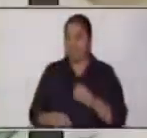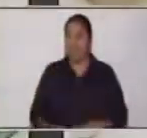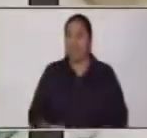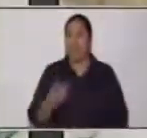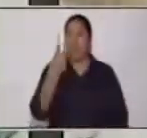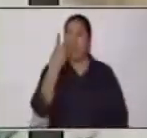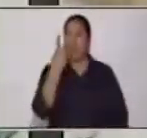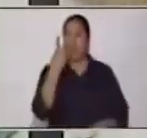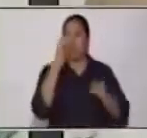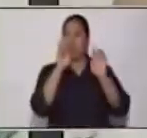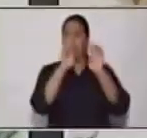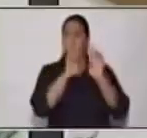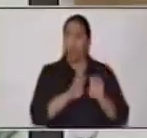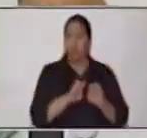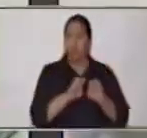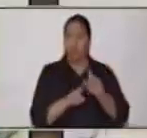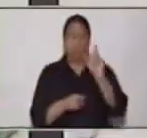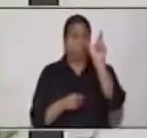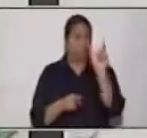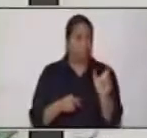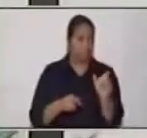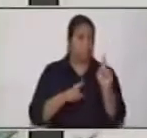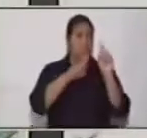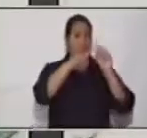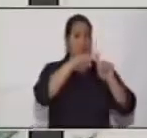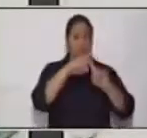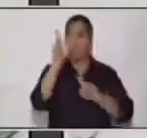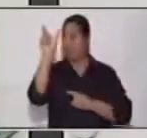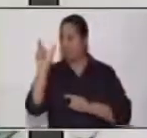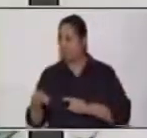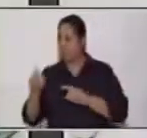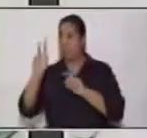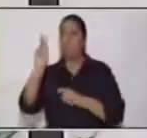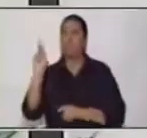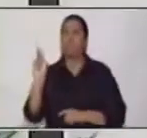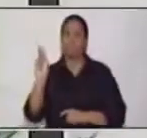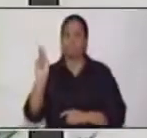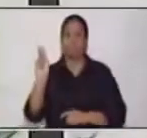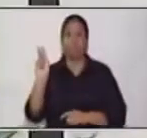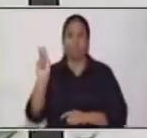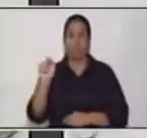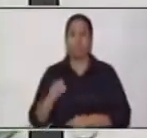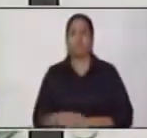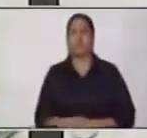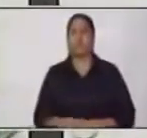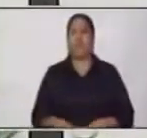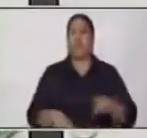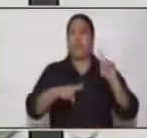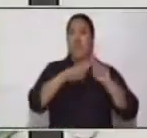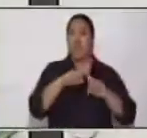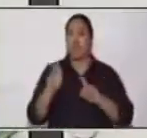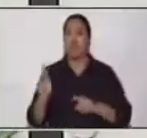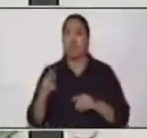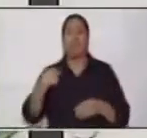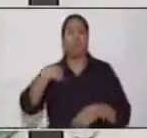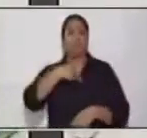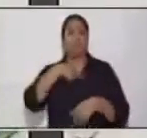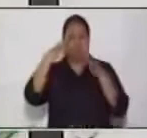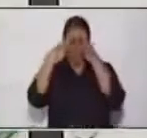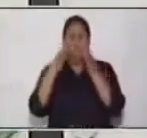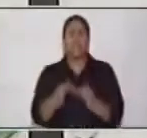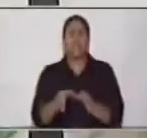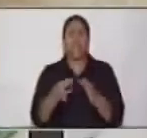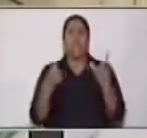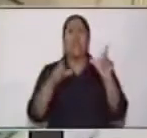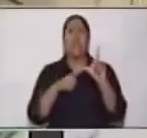dos personas, una persona X y una persona Y. Nosotros vamos a decidir las letras que le vamos a dar a cada uno de estos